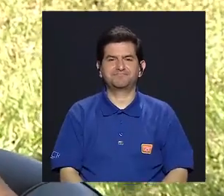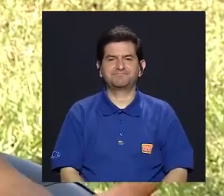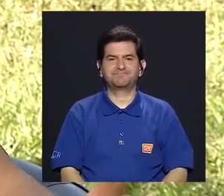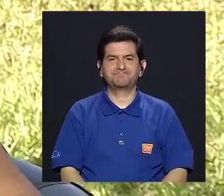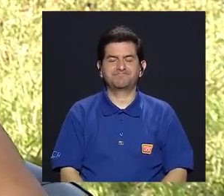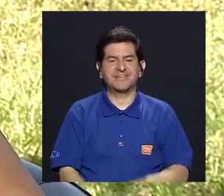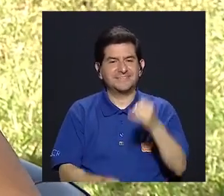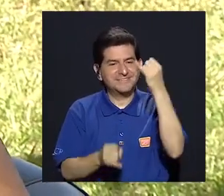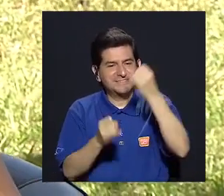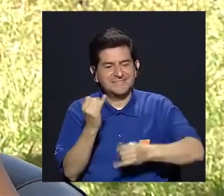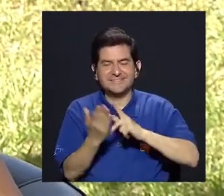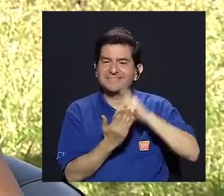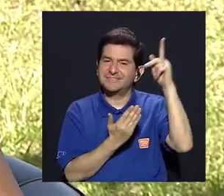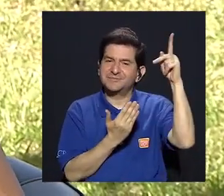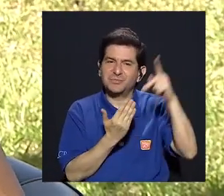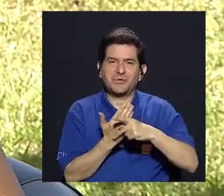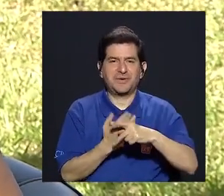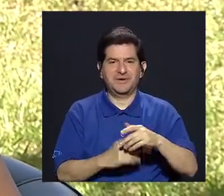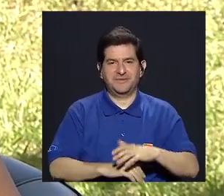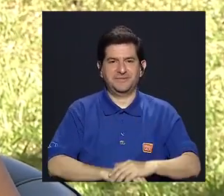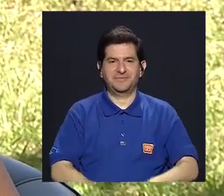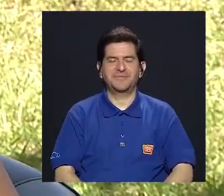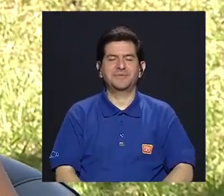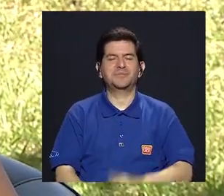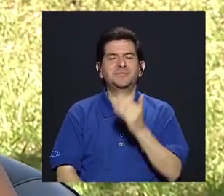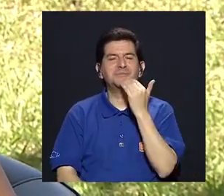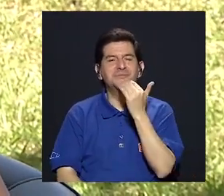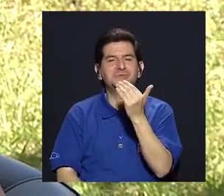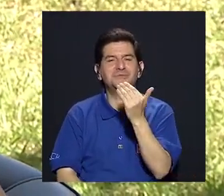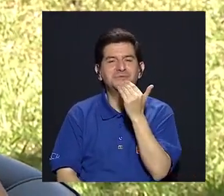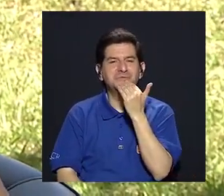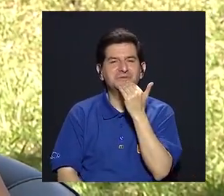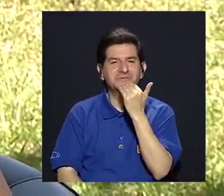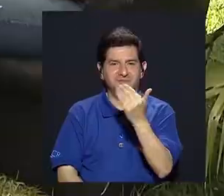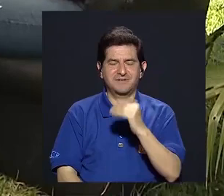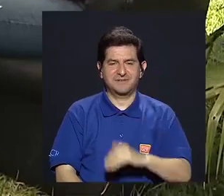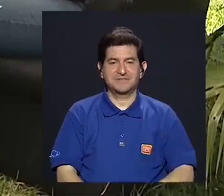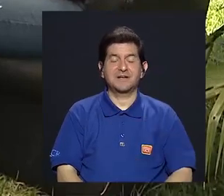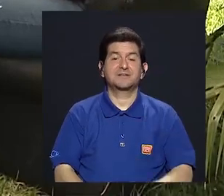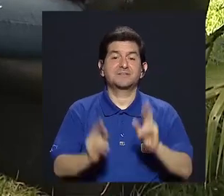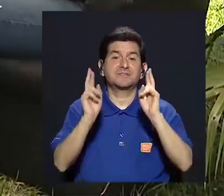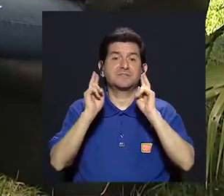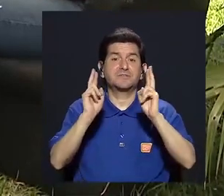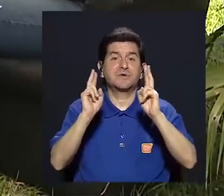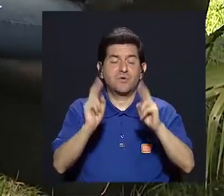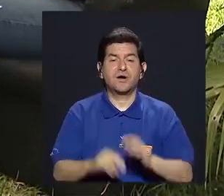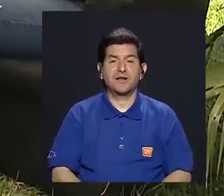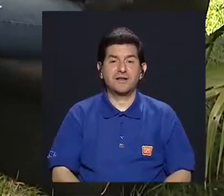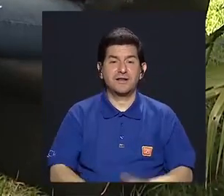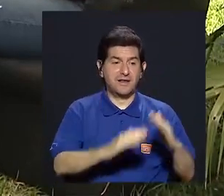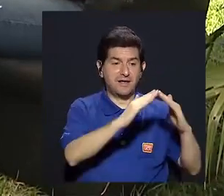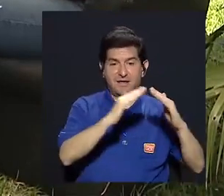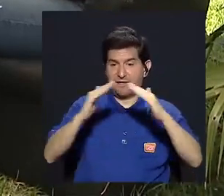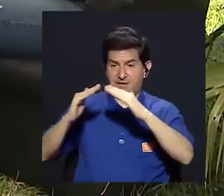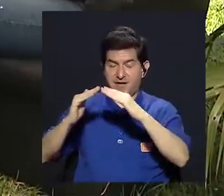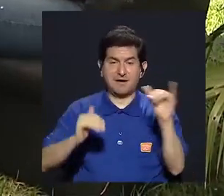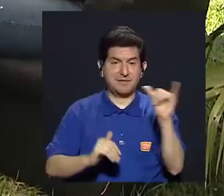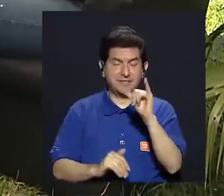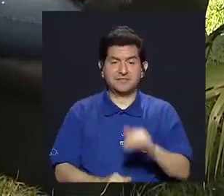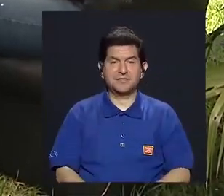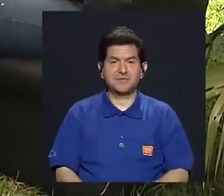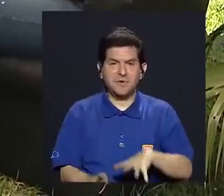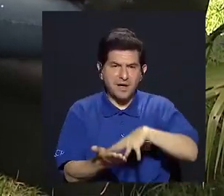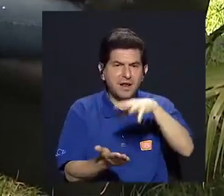compañera hemos llegado al final del programa es agradecerle ojalá que los finales pues se hayan podido